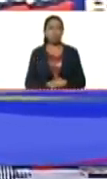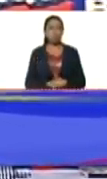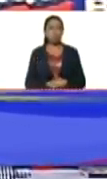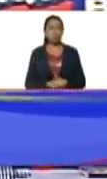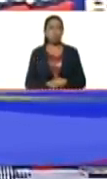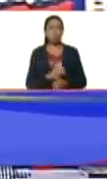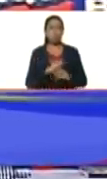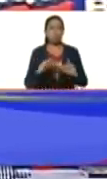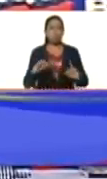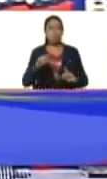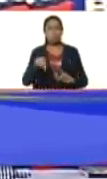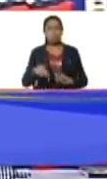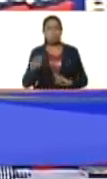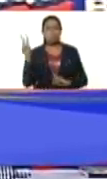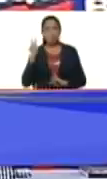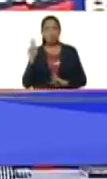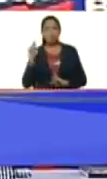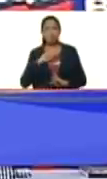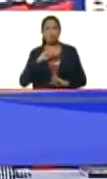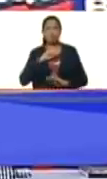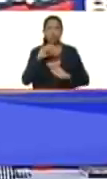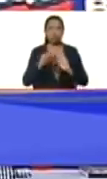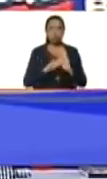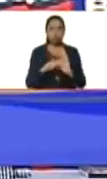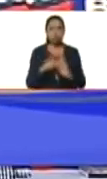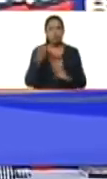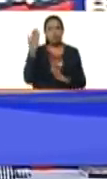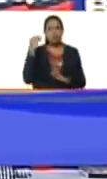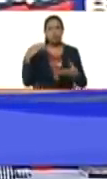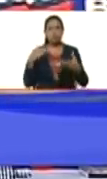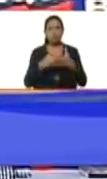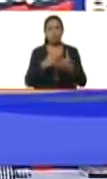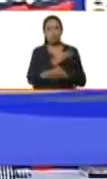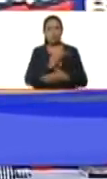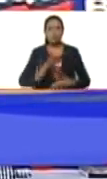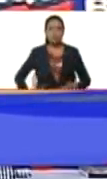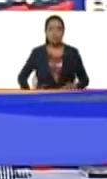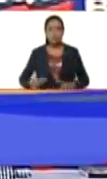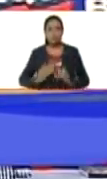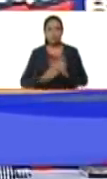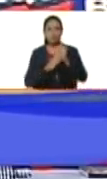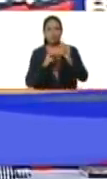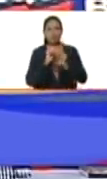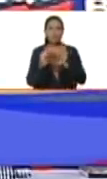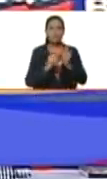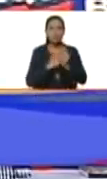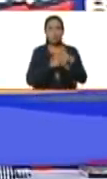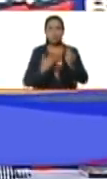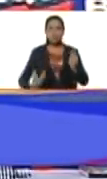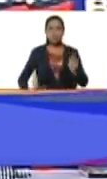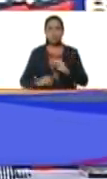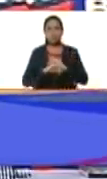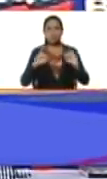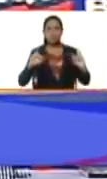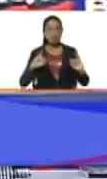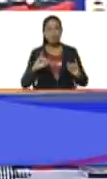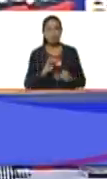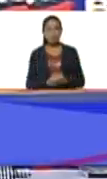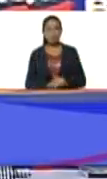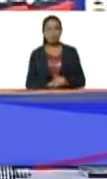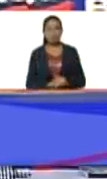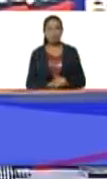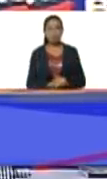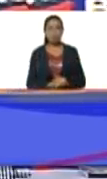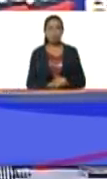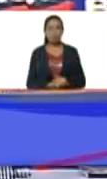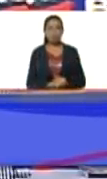Ya Venezuela, yo constituí ayer una comisión presidencial dirigida por la vicepresidenta Delcy